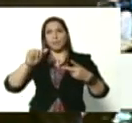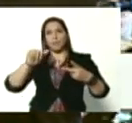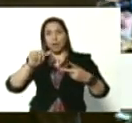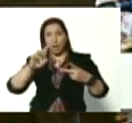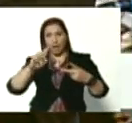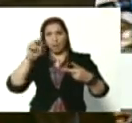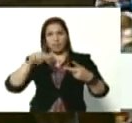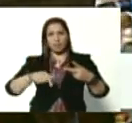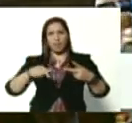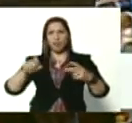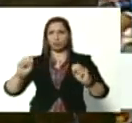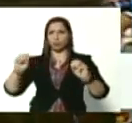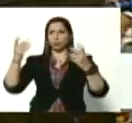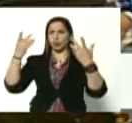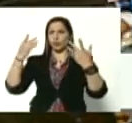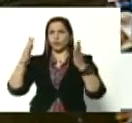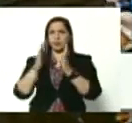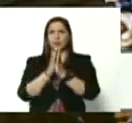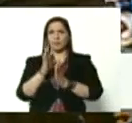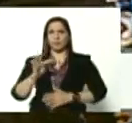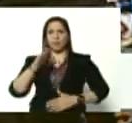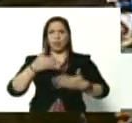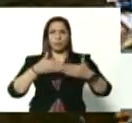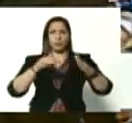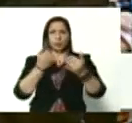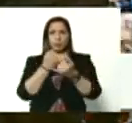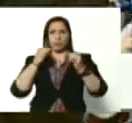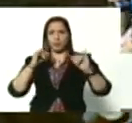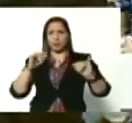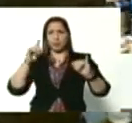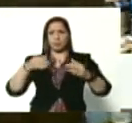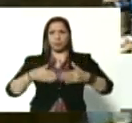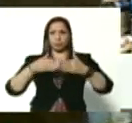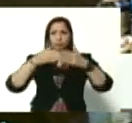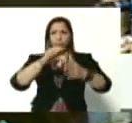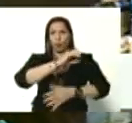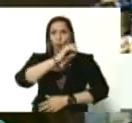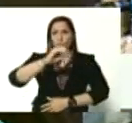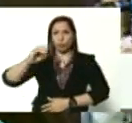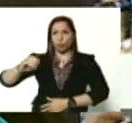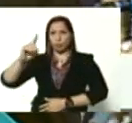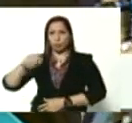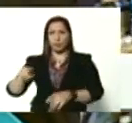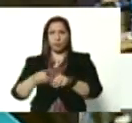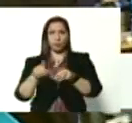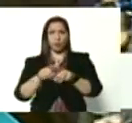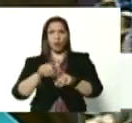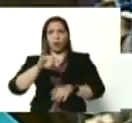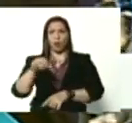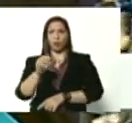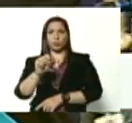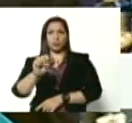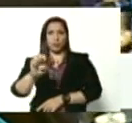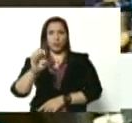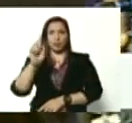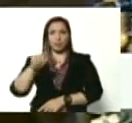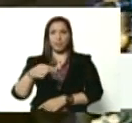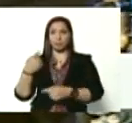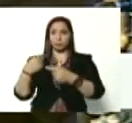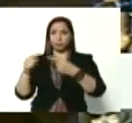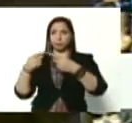triunfo con la indiada en san félix abrió la independencia a la navegación del orinoco o como josé antonio anzoátegui por nombrar